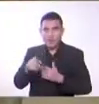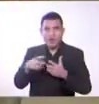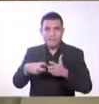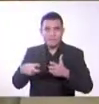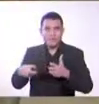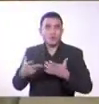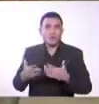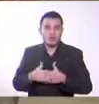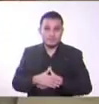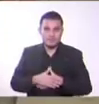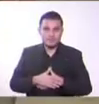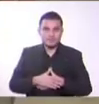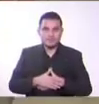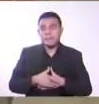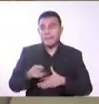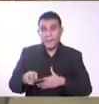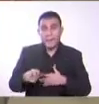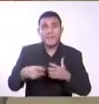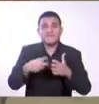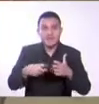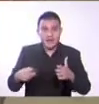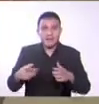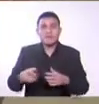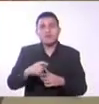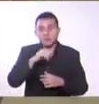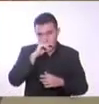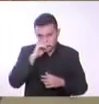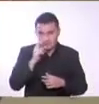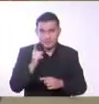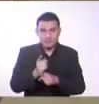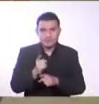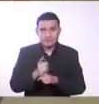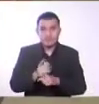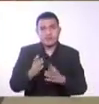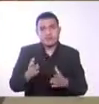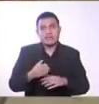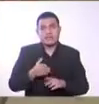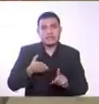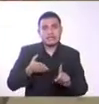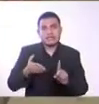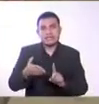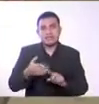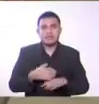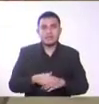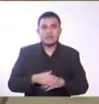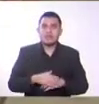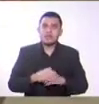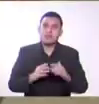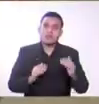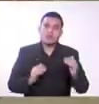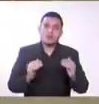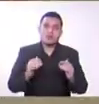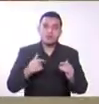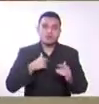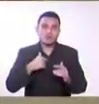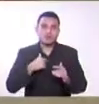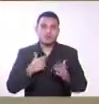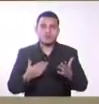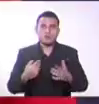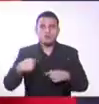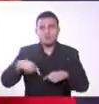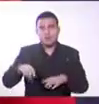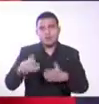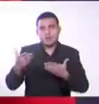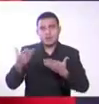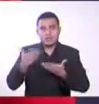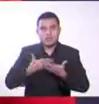zapatos? ¿A los zapatos? Así es. Por eso es que es indirecto. Igual cuando voy a aplicar a un servicio o recibo